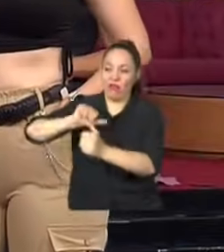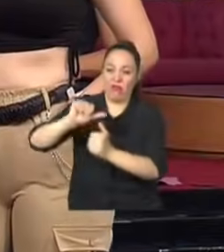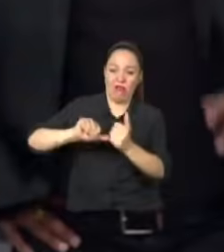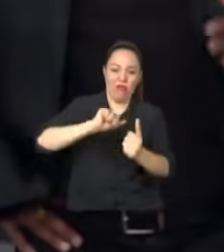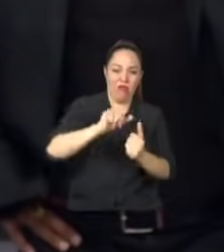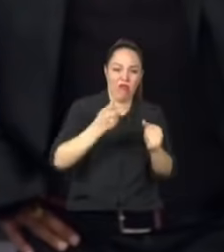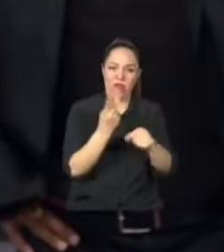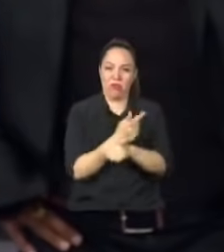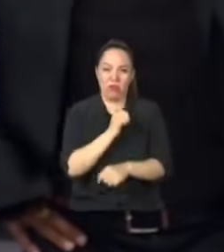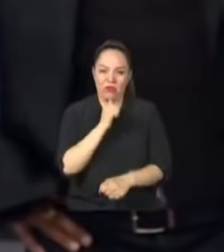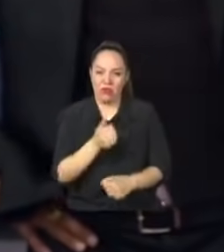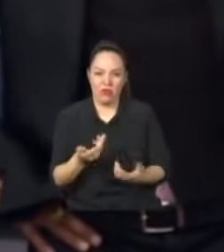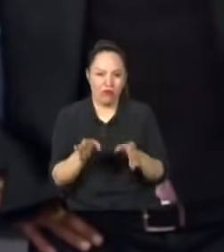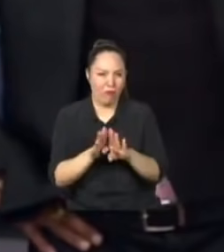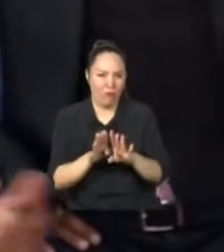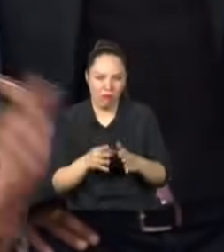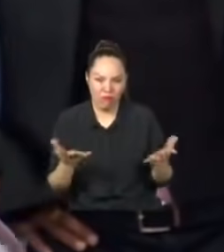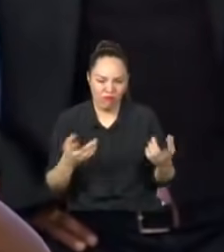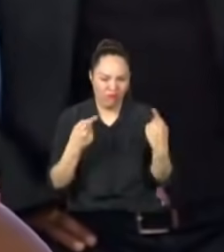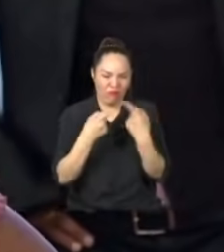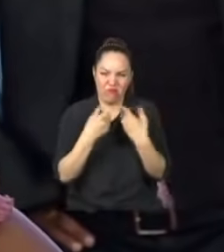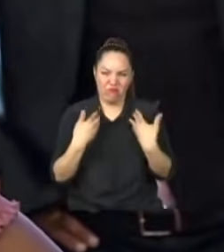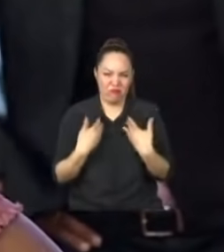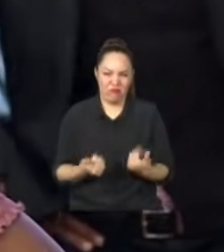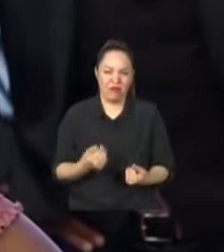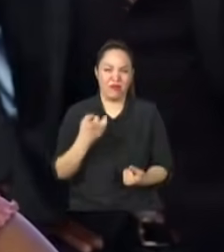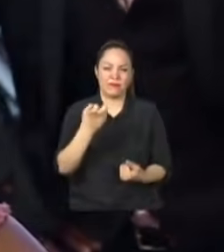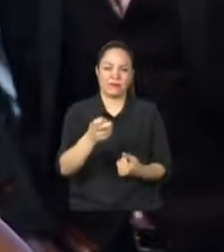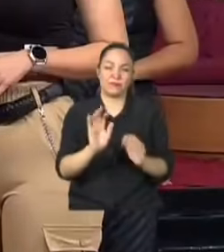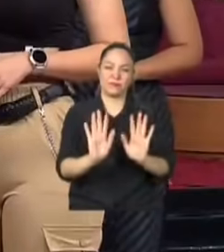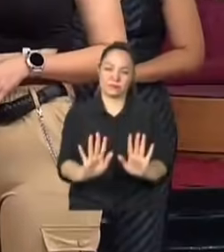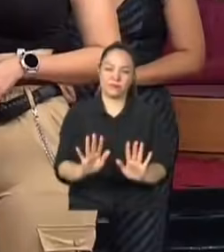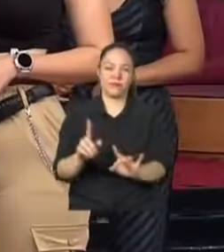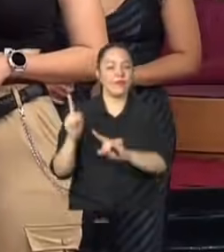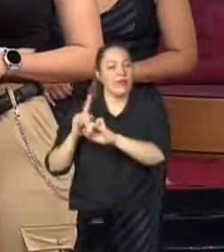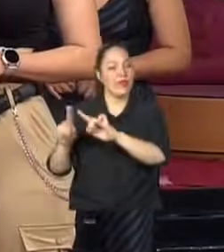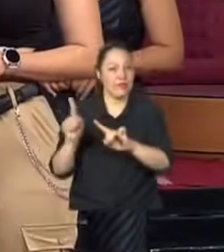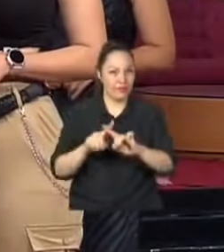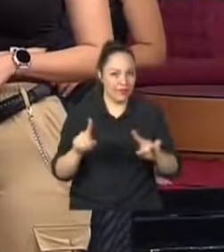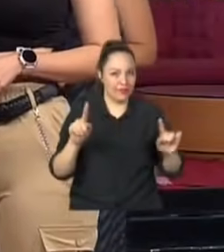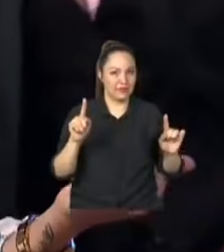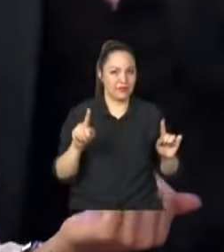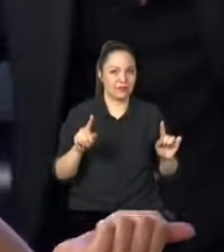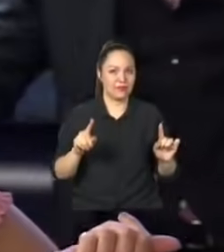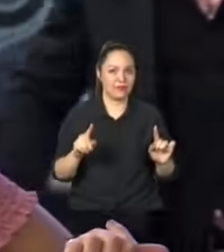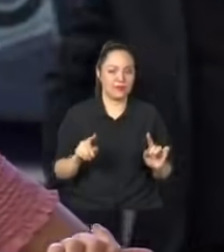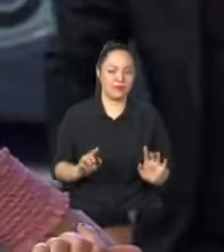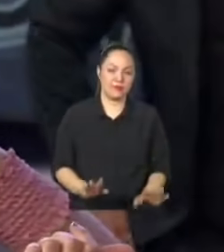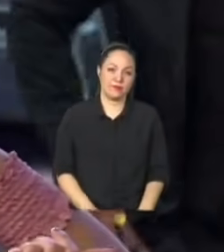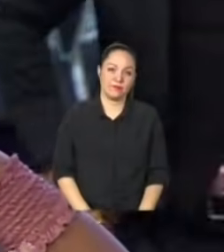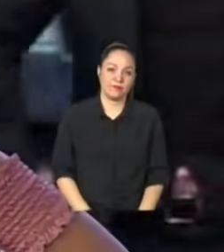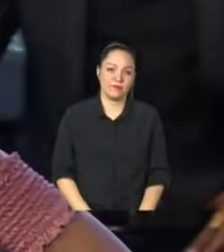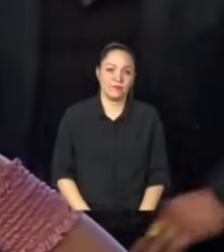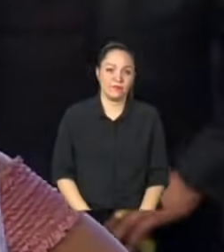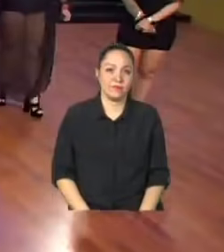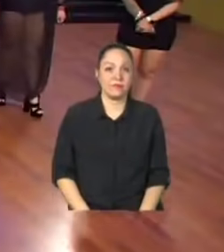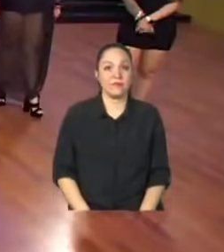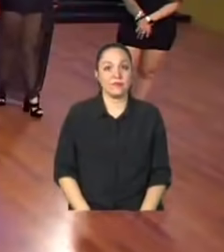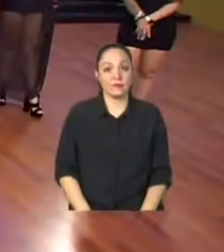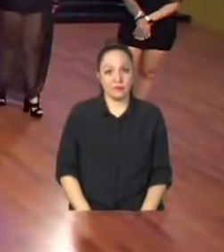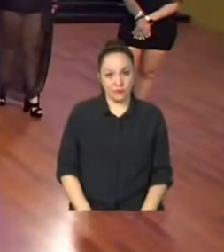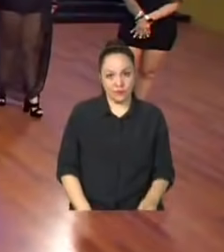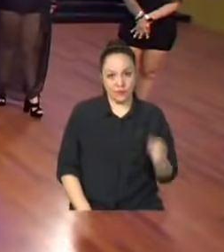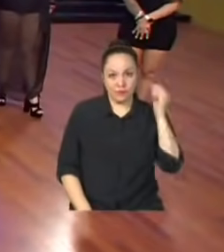es así. No, lo que pasa, Chavis, es que para Faje él me ha querido, pero no se la ha hecho. ¿Quién? ¿Conan? ¡Ah, Conan!